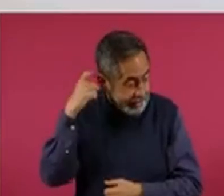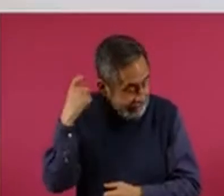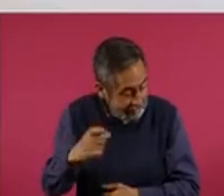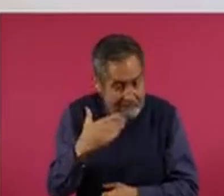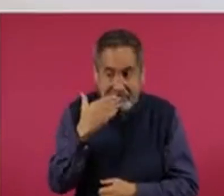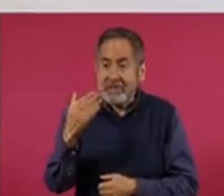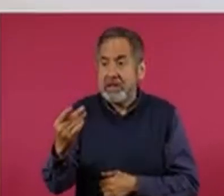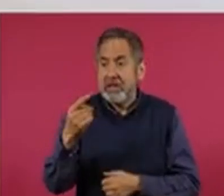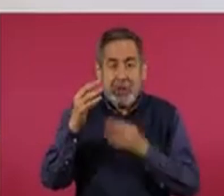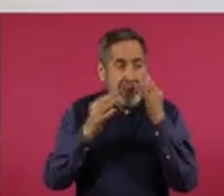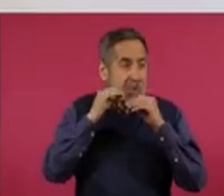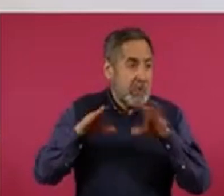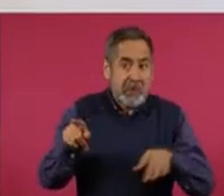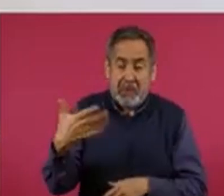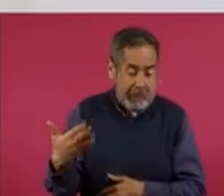Y